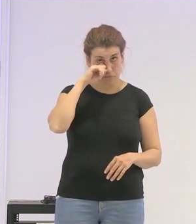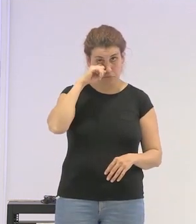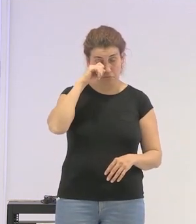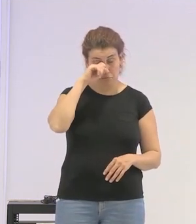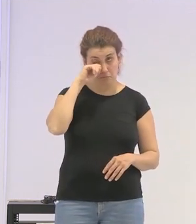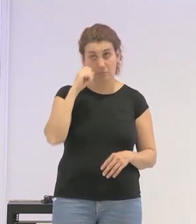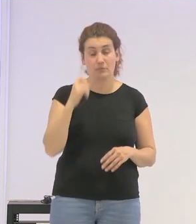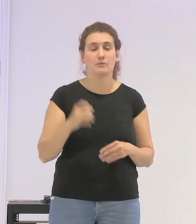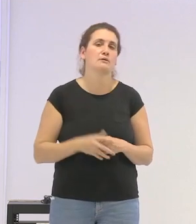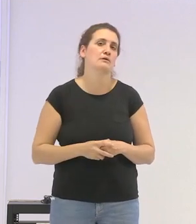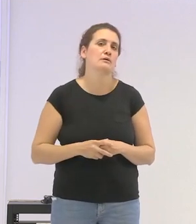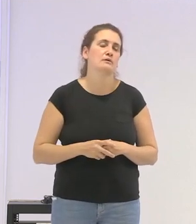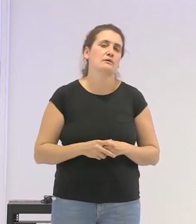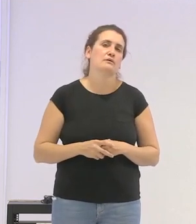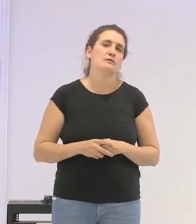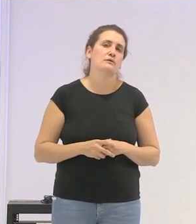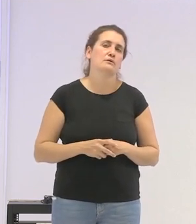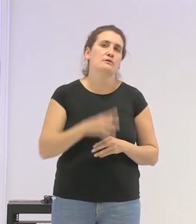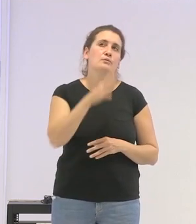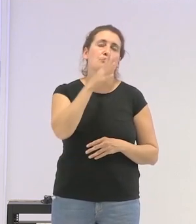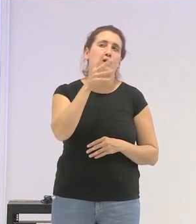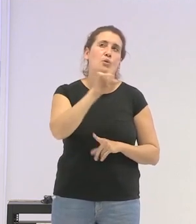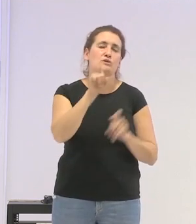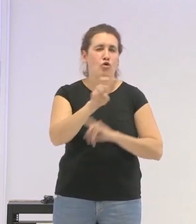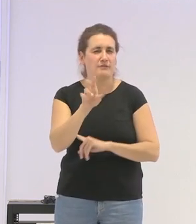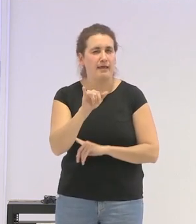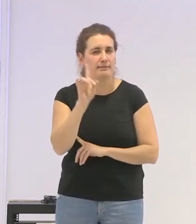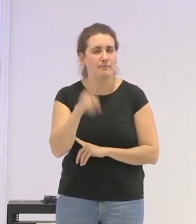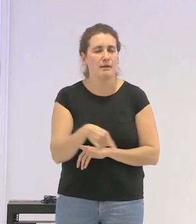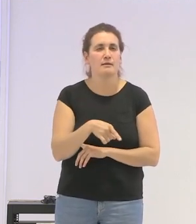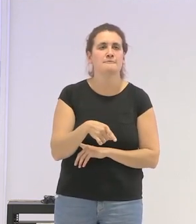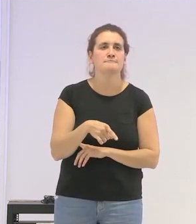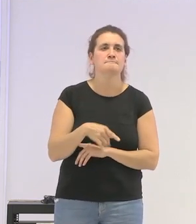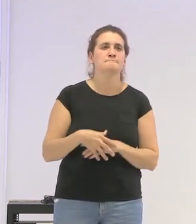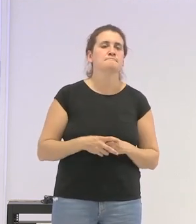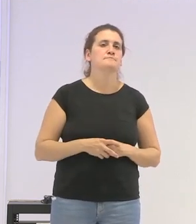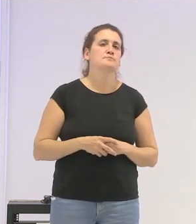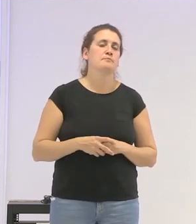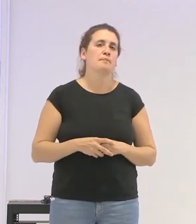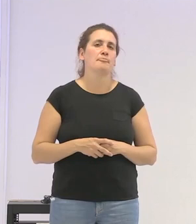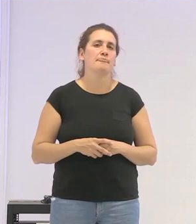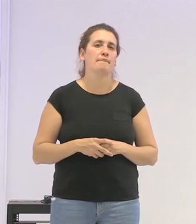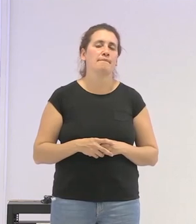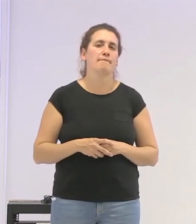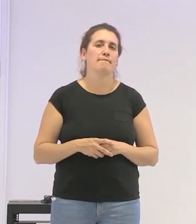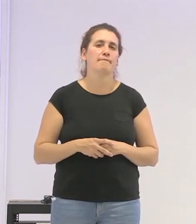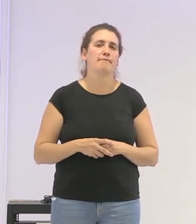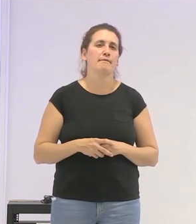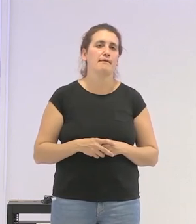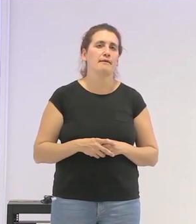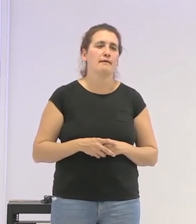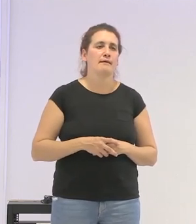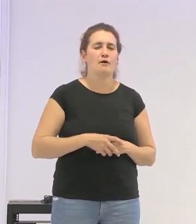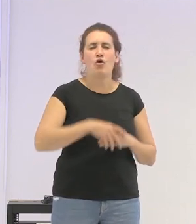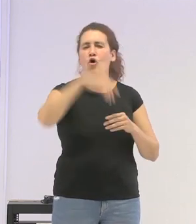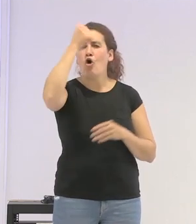yo creo que, por ejemplo, hay otra cuestión, ¿no?, que tiene que ver con cuál es el papel o cuál debería ser el papel de los hombres